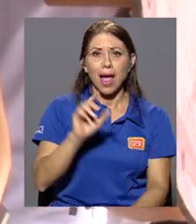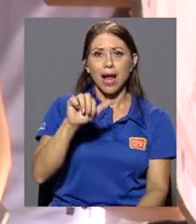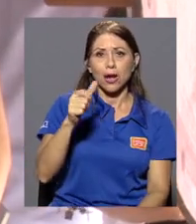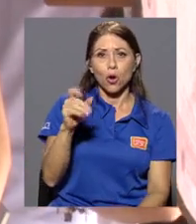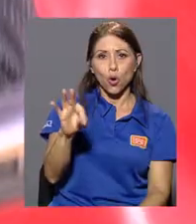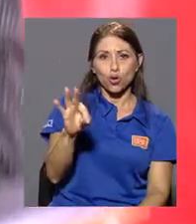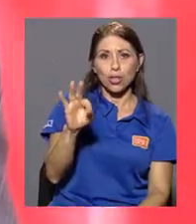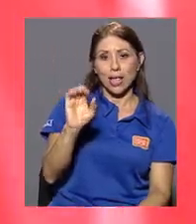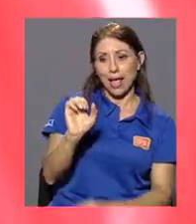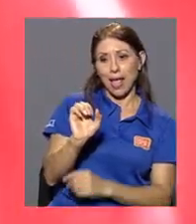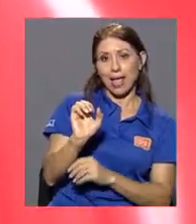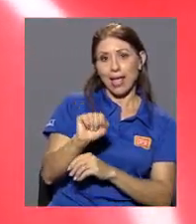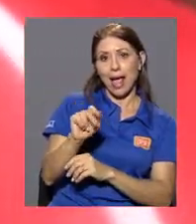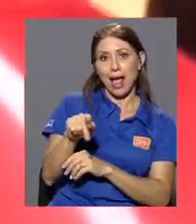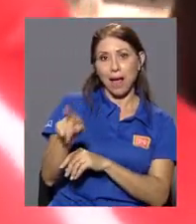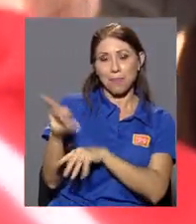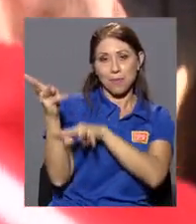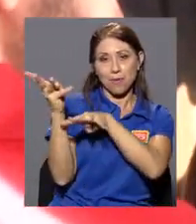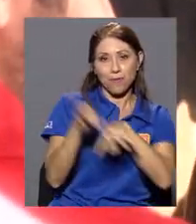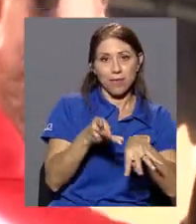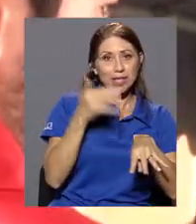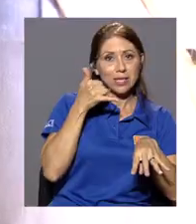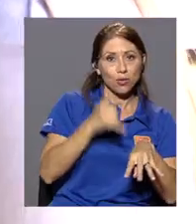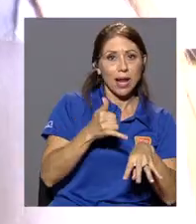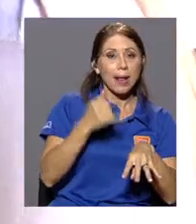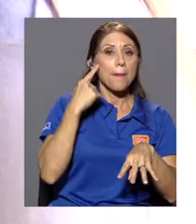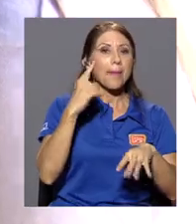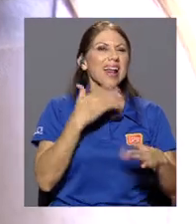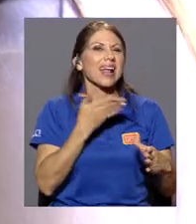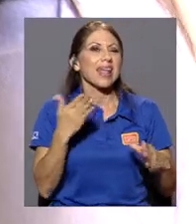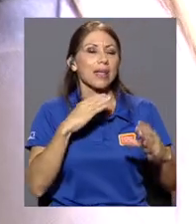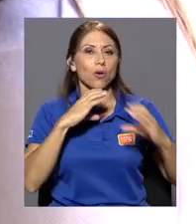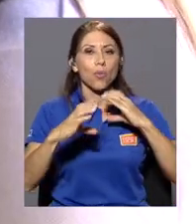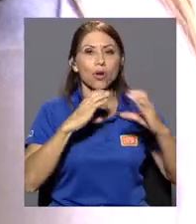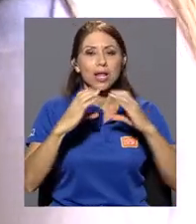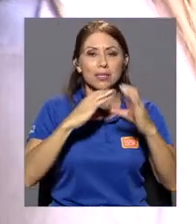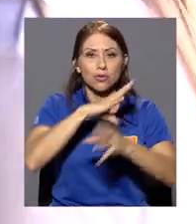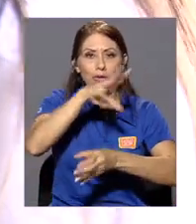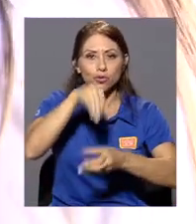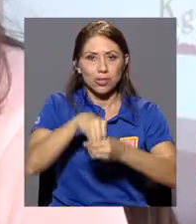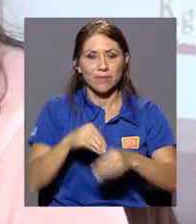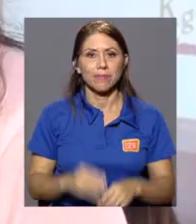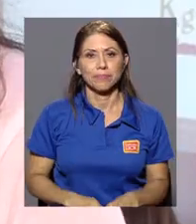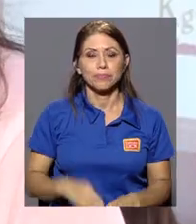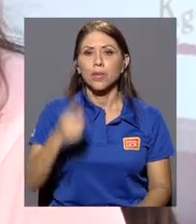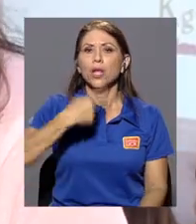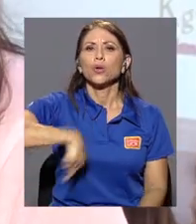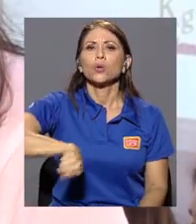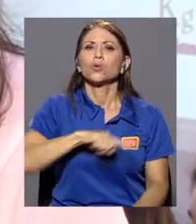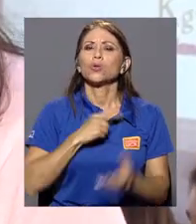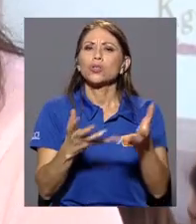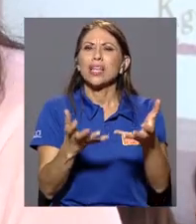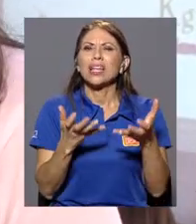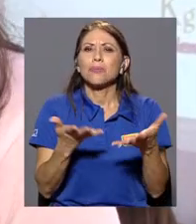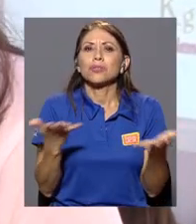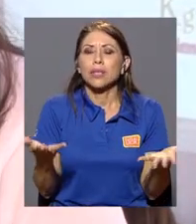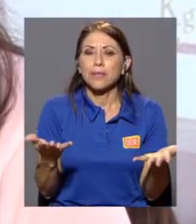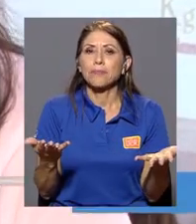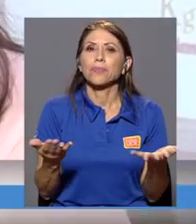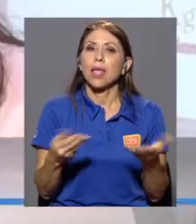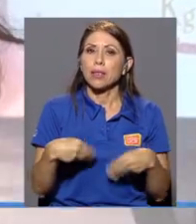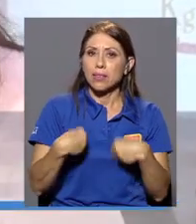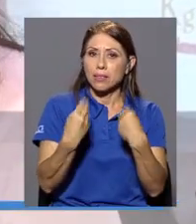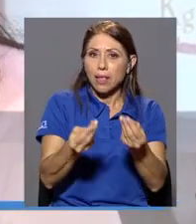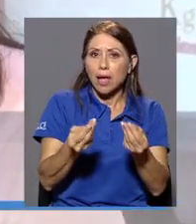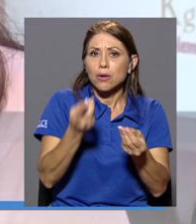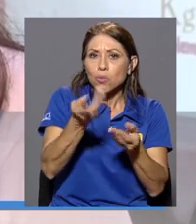para celular diseñada para promover una comunicación inclusiva. Entonces nosotros lo que queremos hacer es dar una